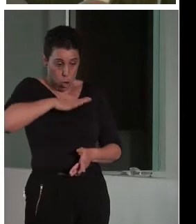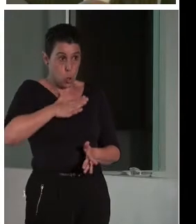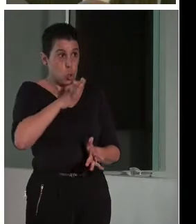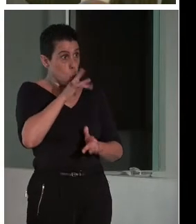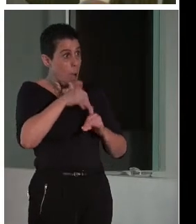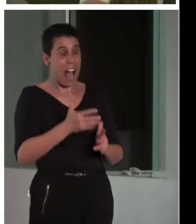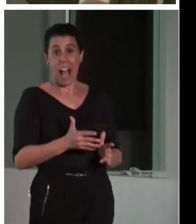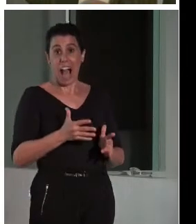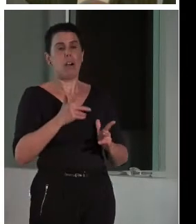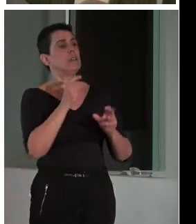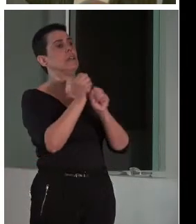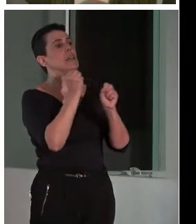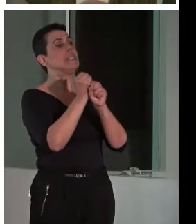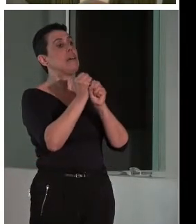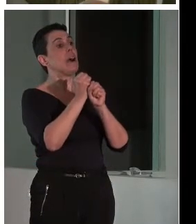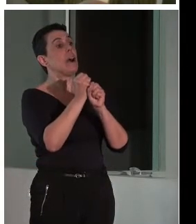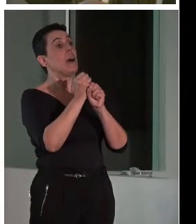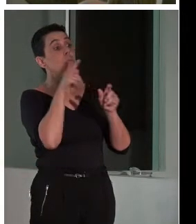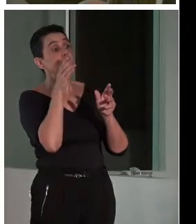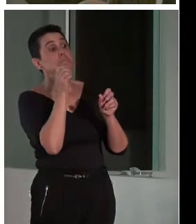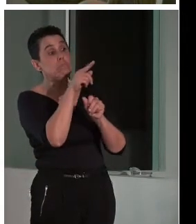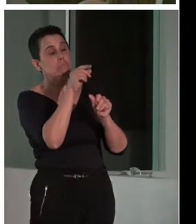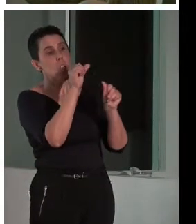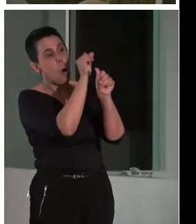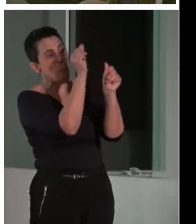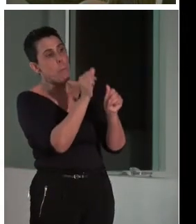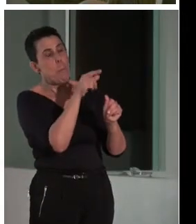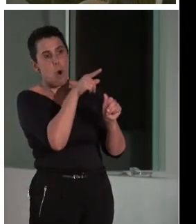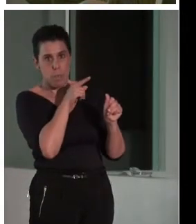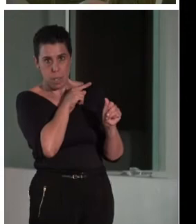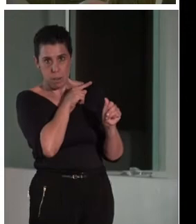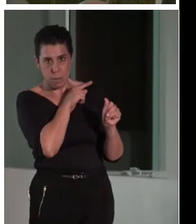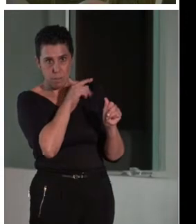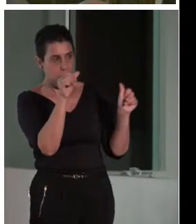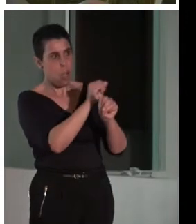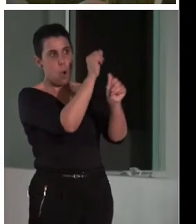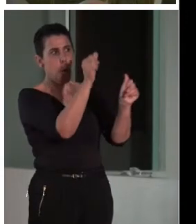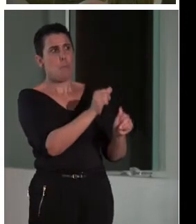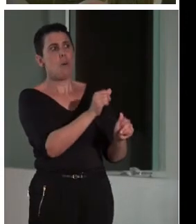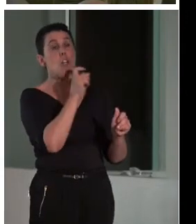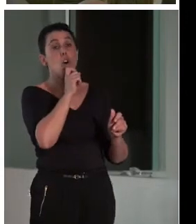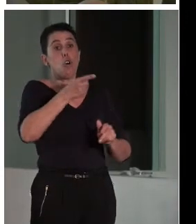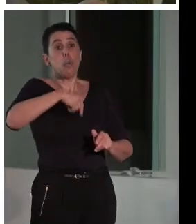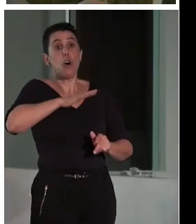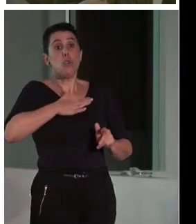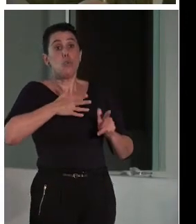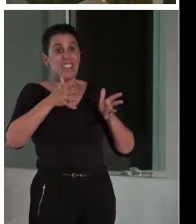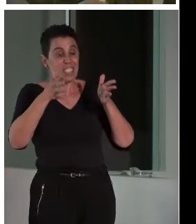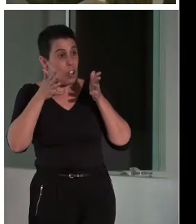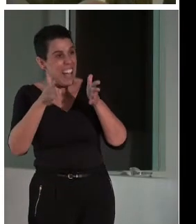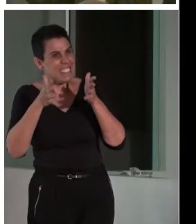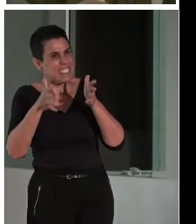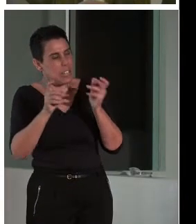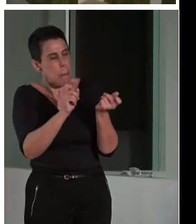estamos trabajando en modelos para hacer nuestro asesoramiento más parecido a una mediación